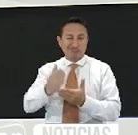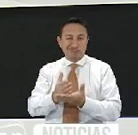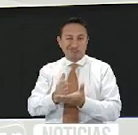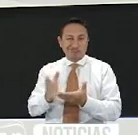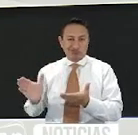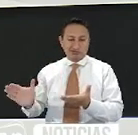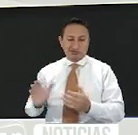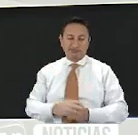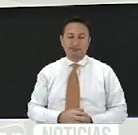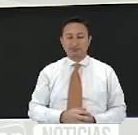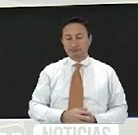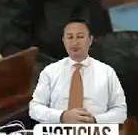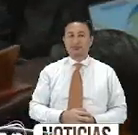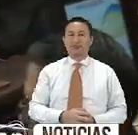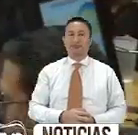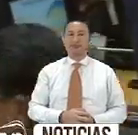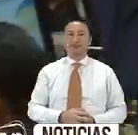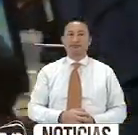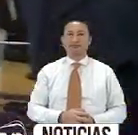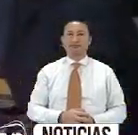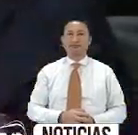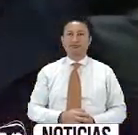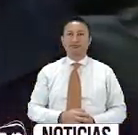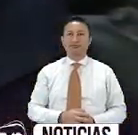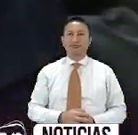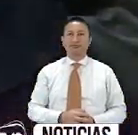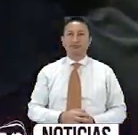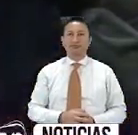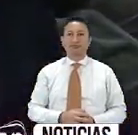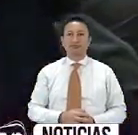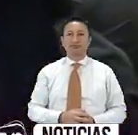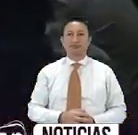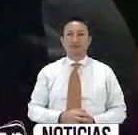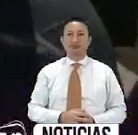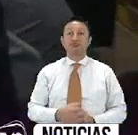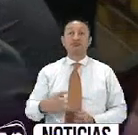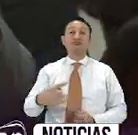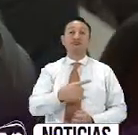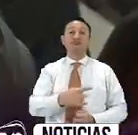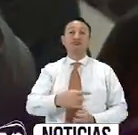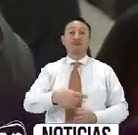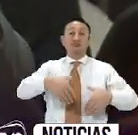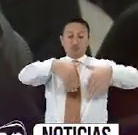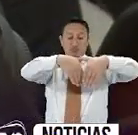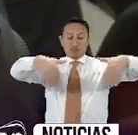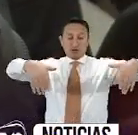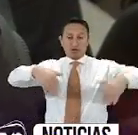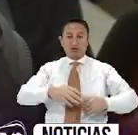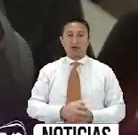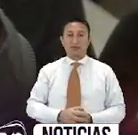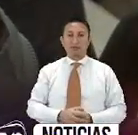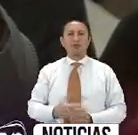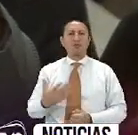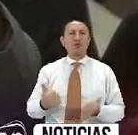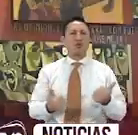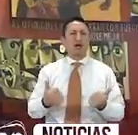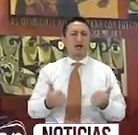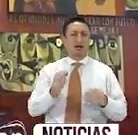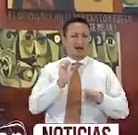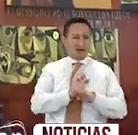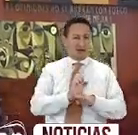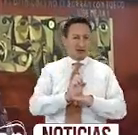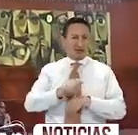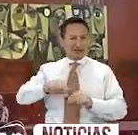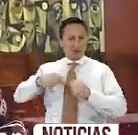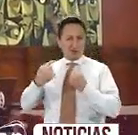podría quedar fuera. En medio de carteles colocados en algunas curules que decían la patria o la mafia, arrancó el debate